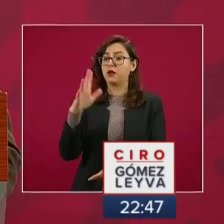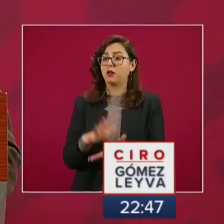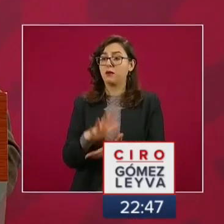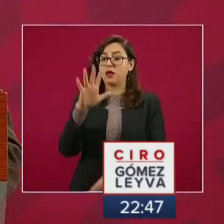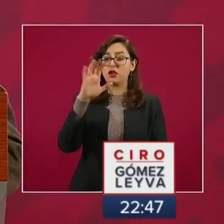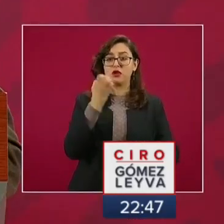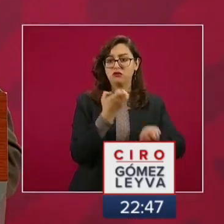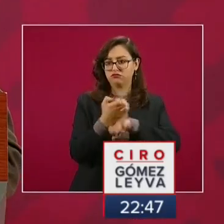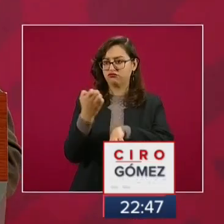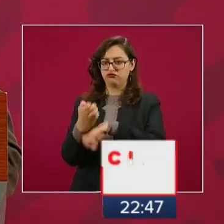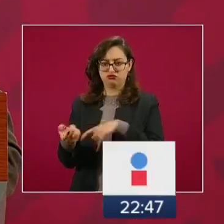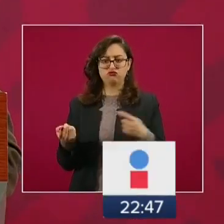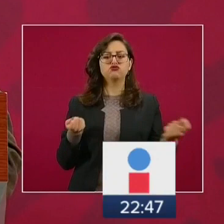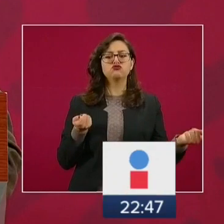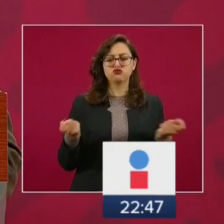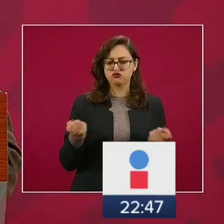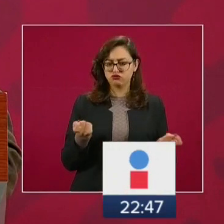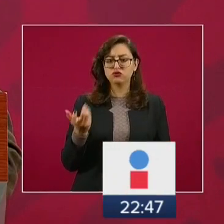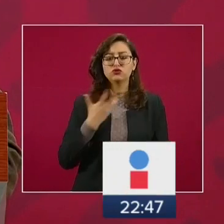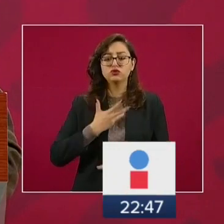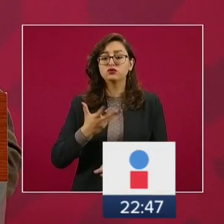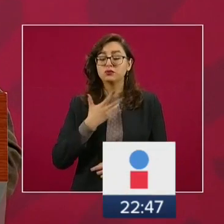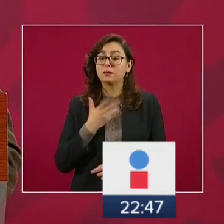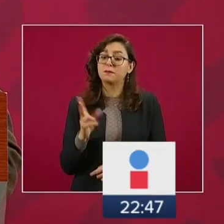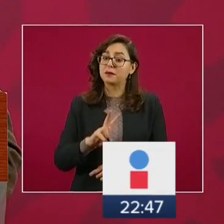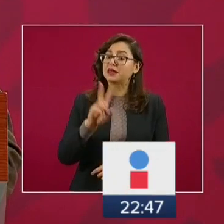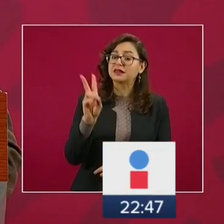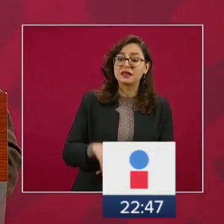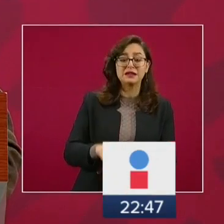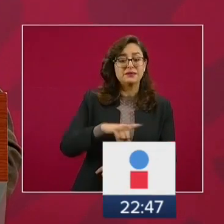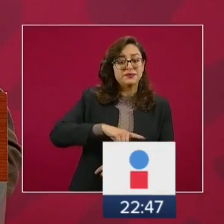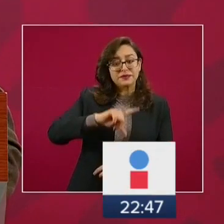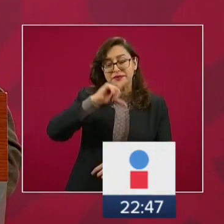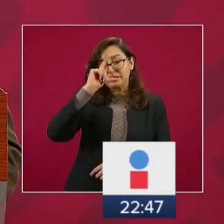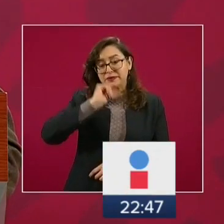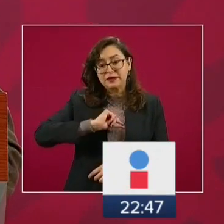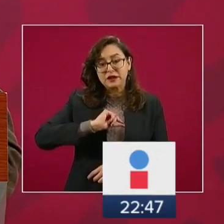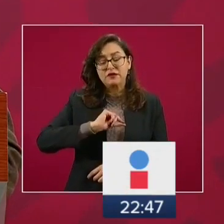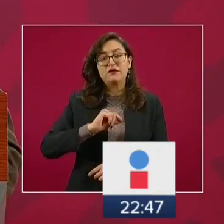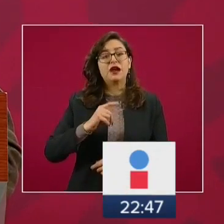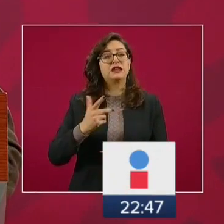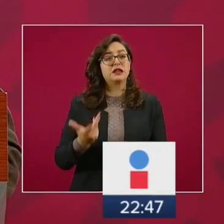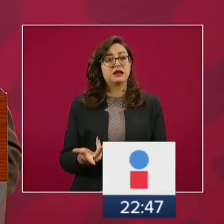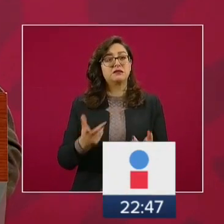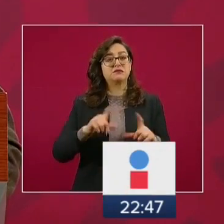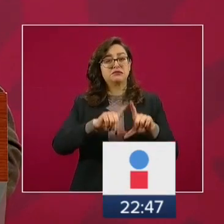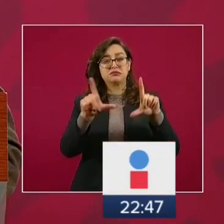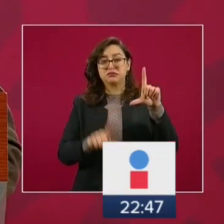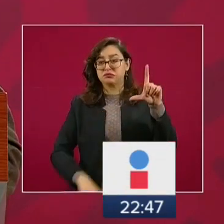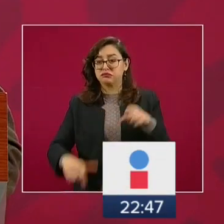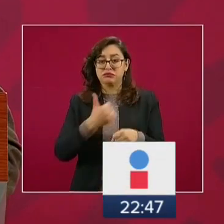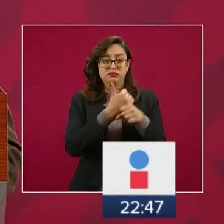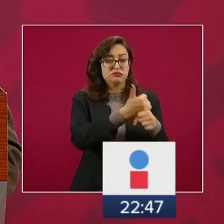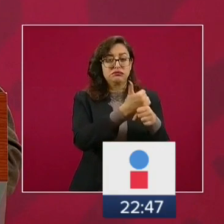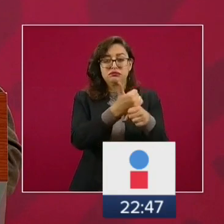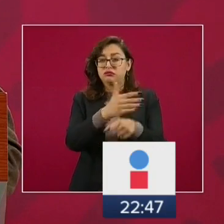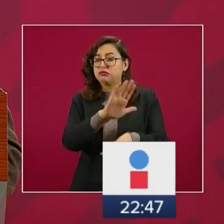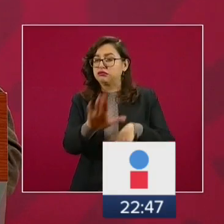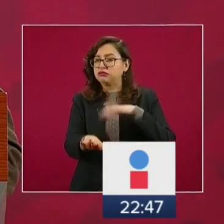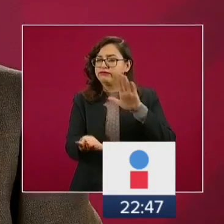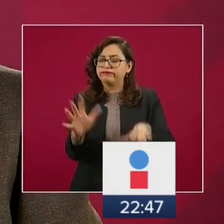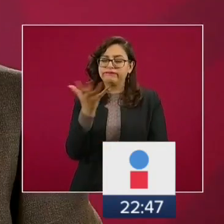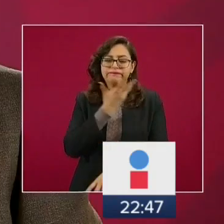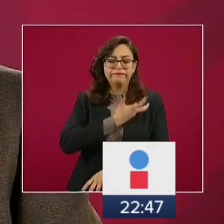nos duele mucho las muertes y los estragos que ha dejado en nuestra población la pandemia pero en la actualidad